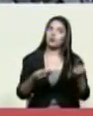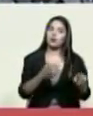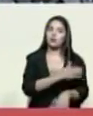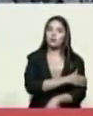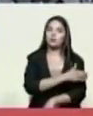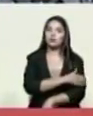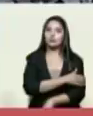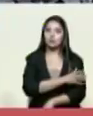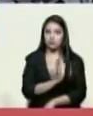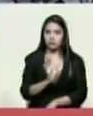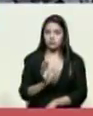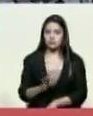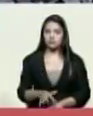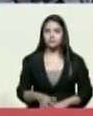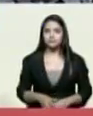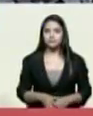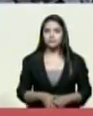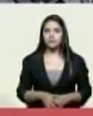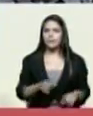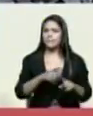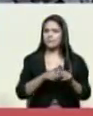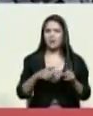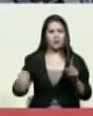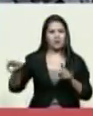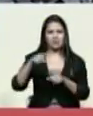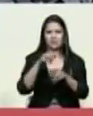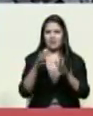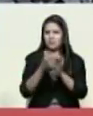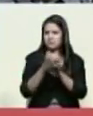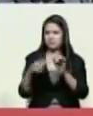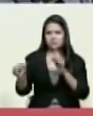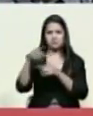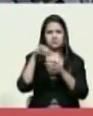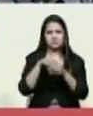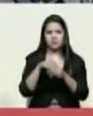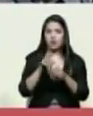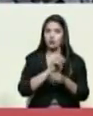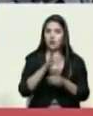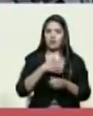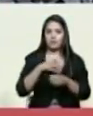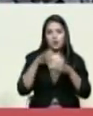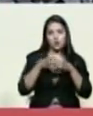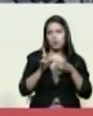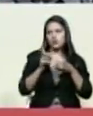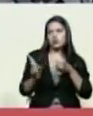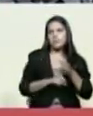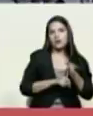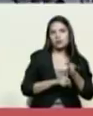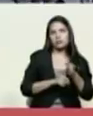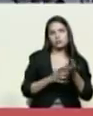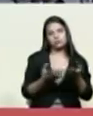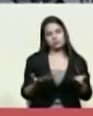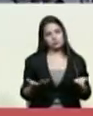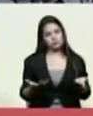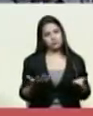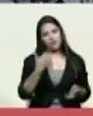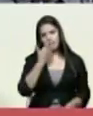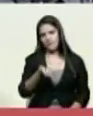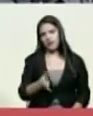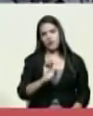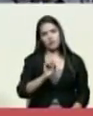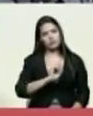Si pudiera ser sectario, pero no entre los compañeros. Si no eres de mi grupo, no te meto. Eso es muy feo.